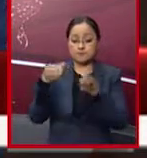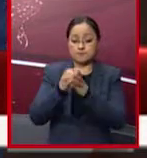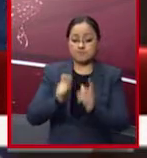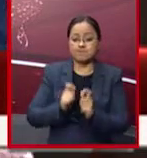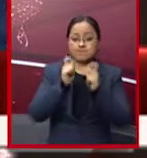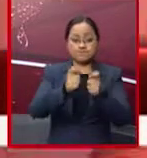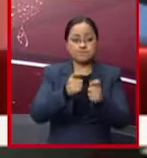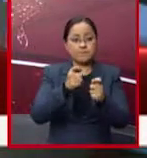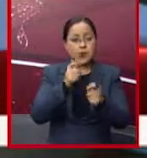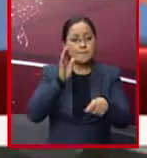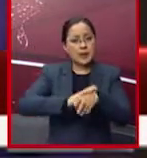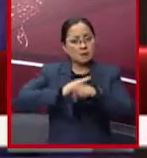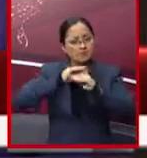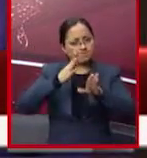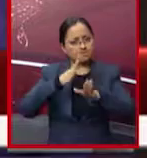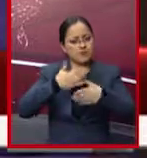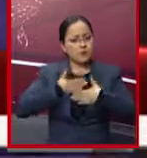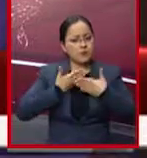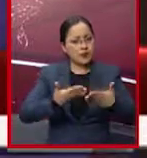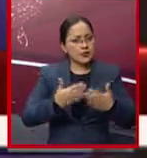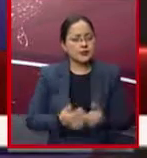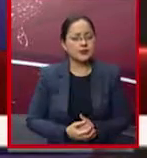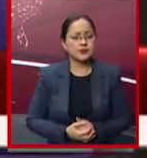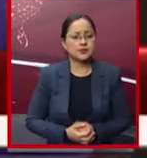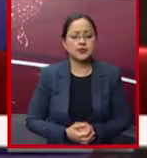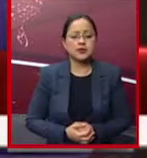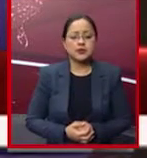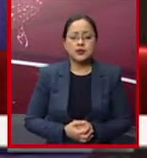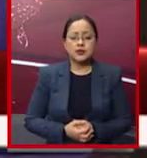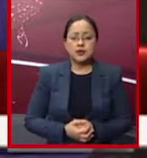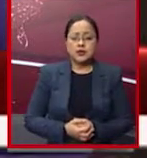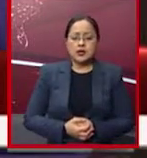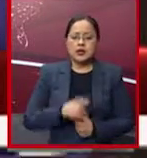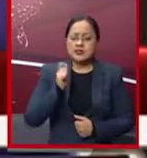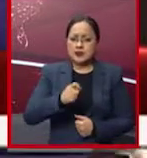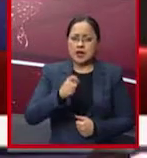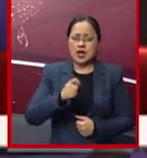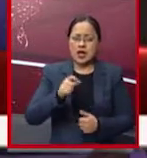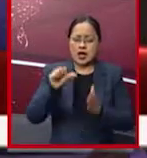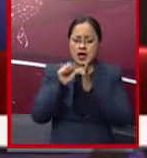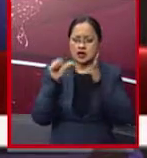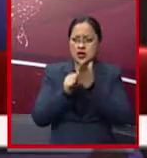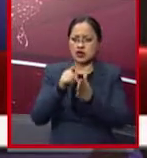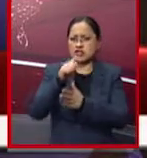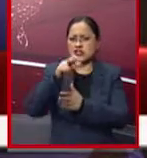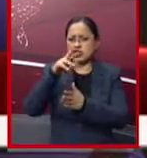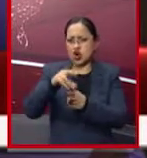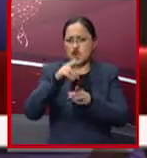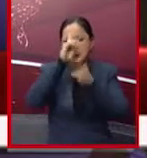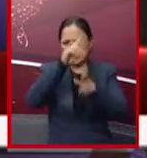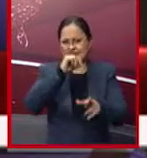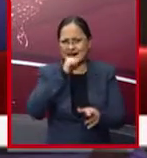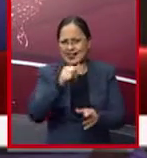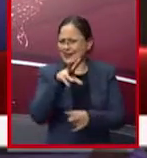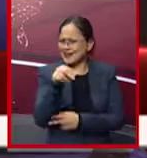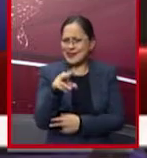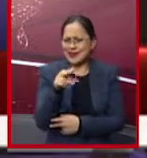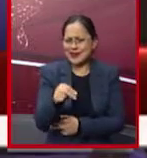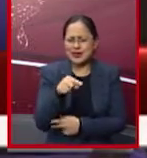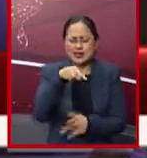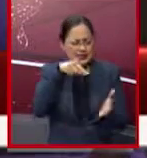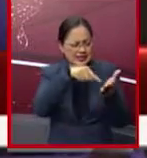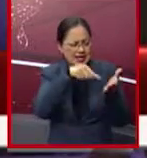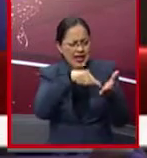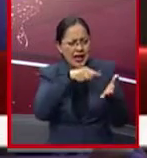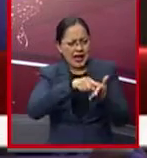de certidumbre. No se ha violentado ningún transitorio. El transitorio con toda